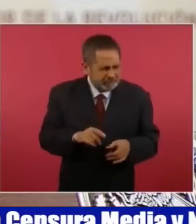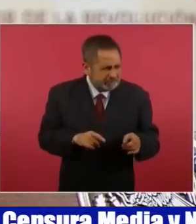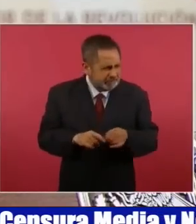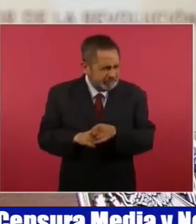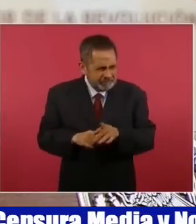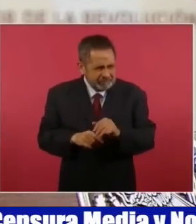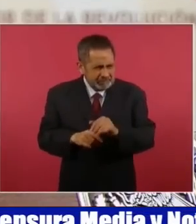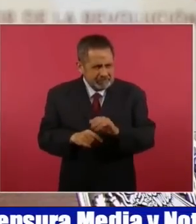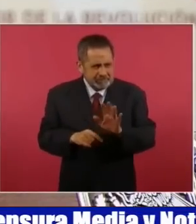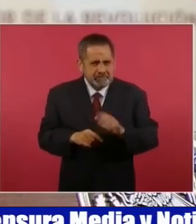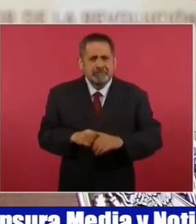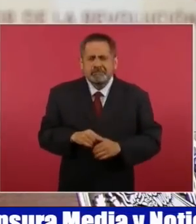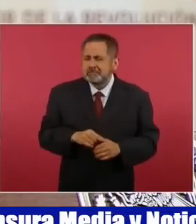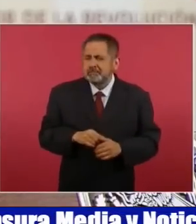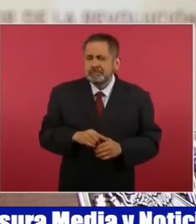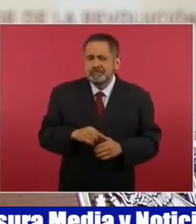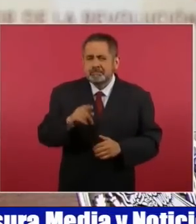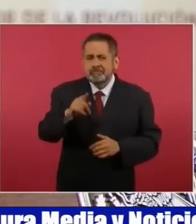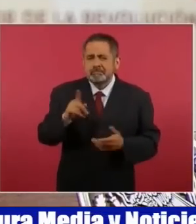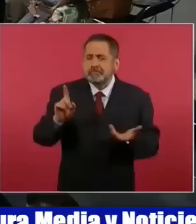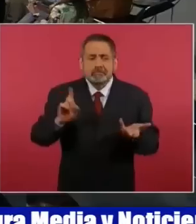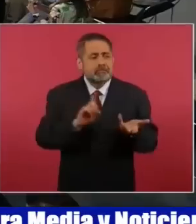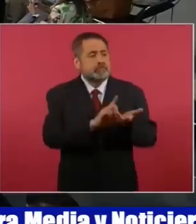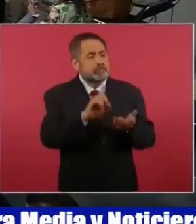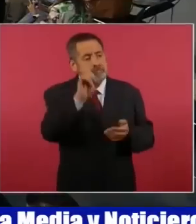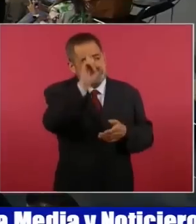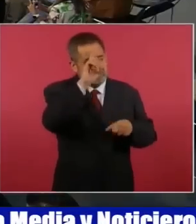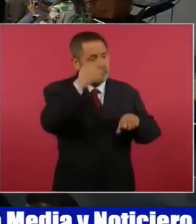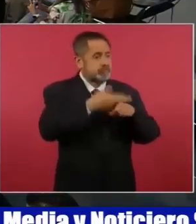Sí, de consejero,